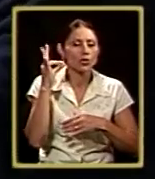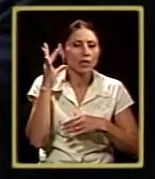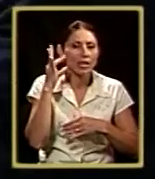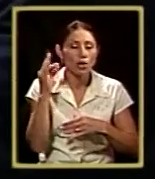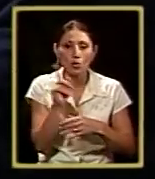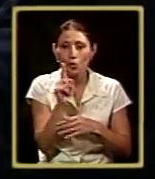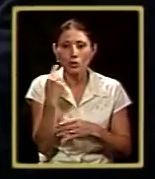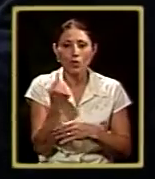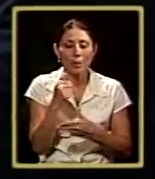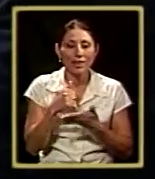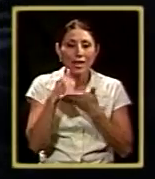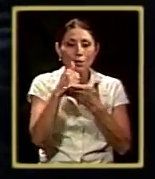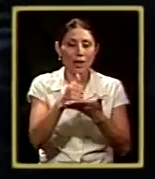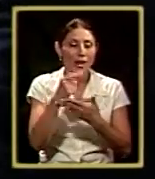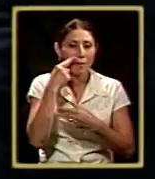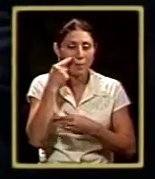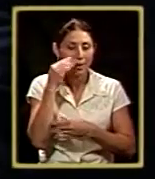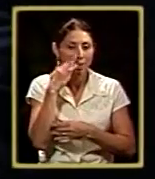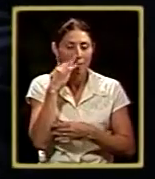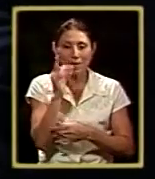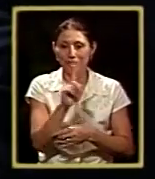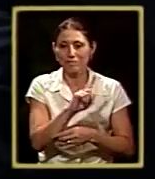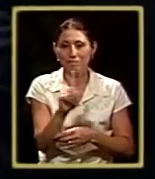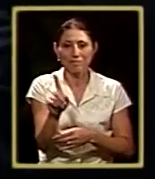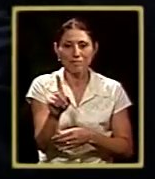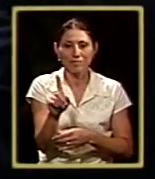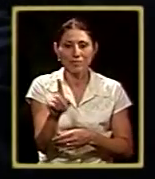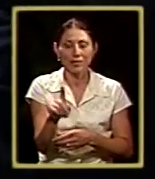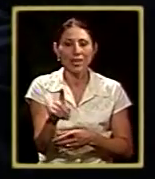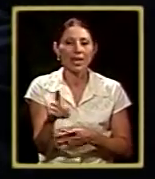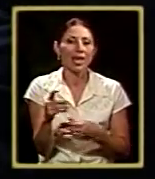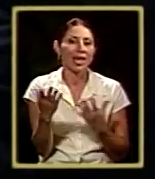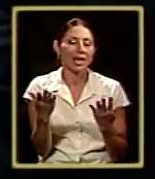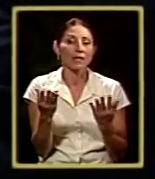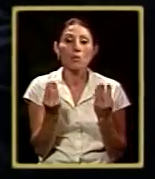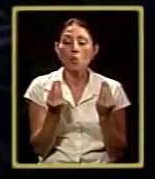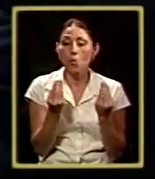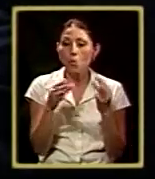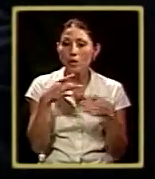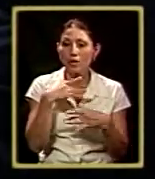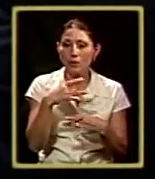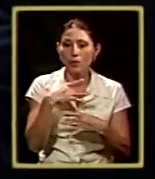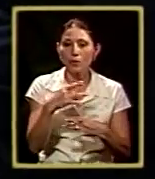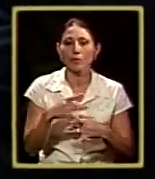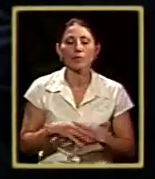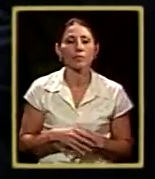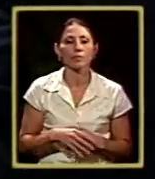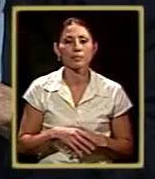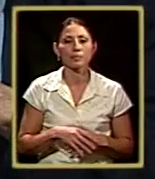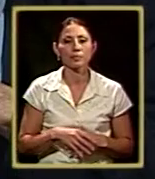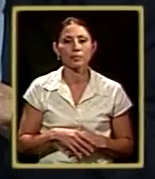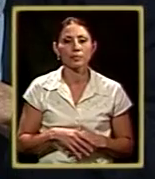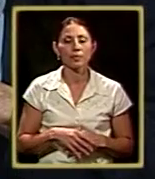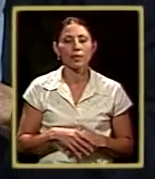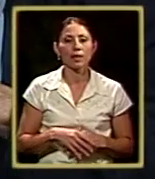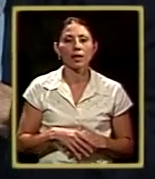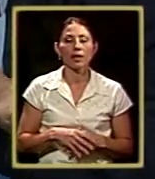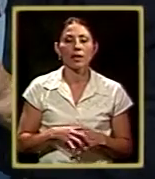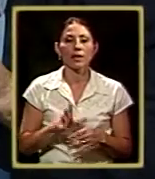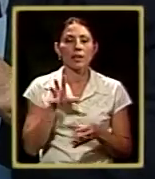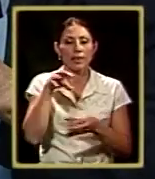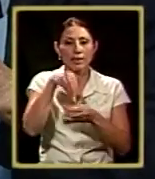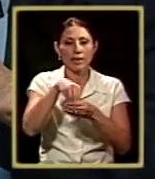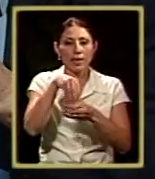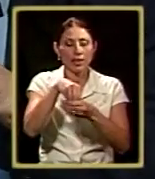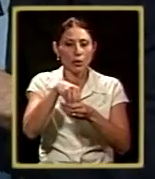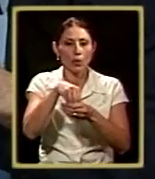papá y a la mamá, sí, es muy llamativo. Dentro de las tareas